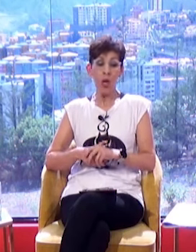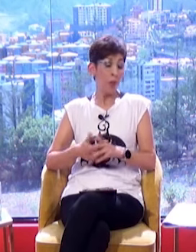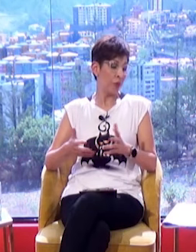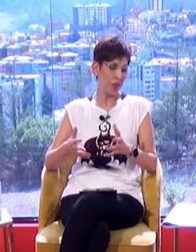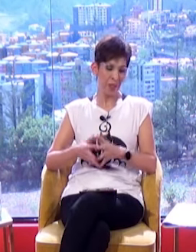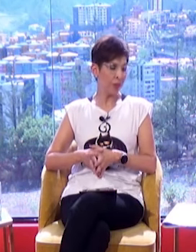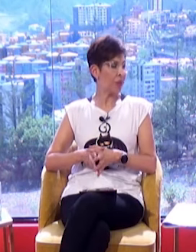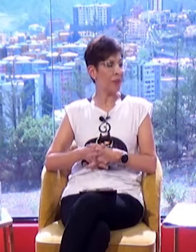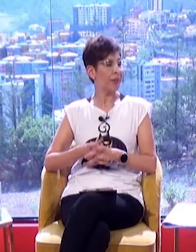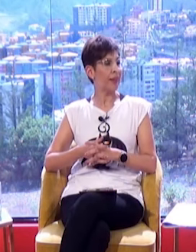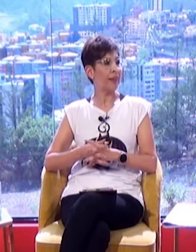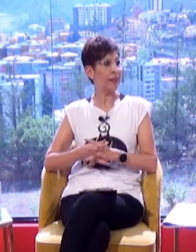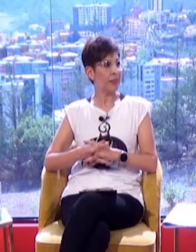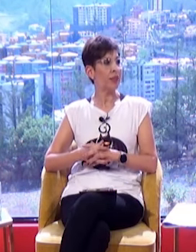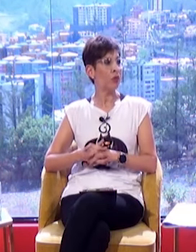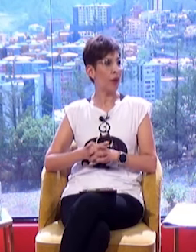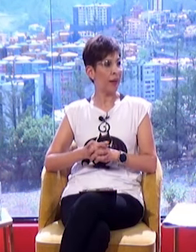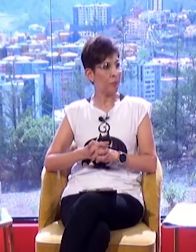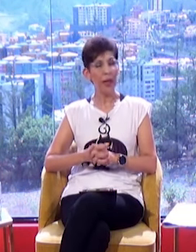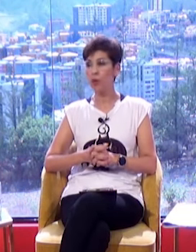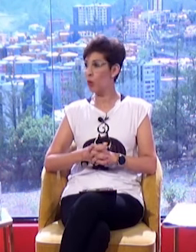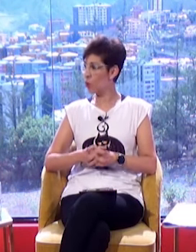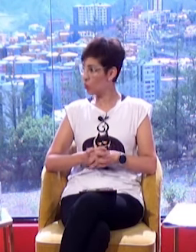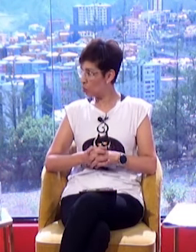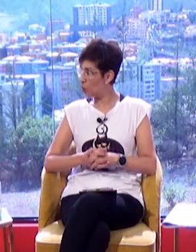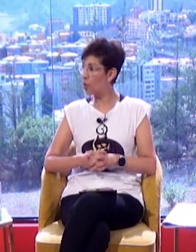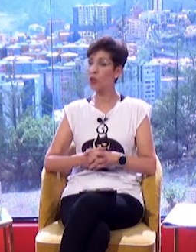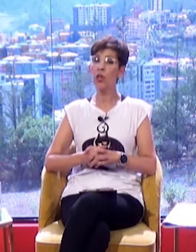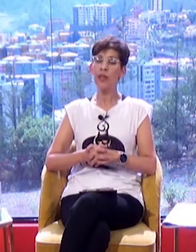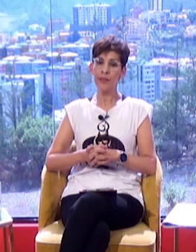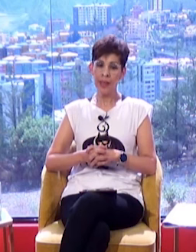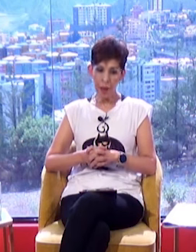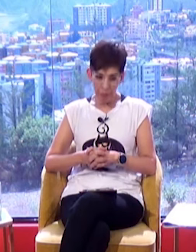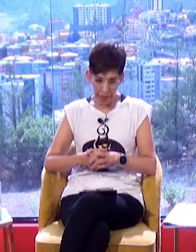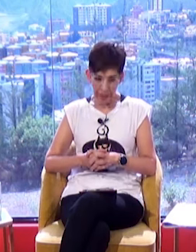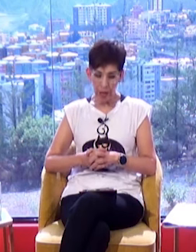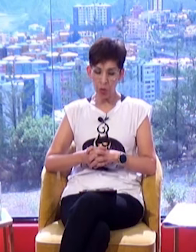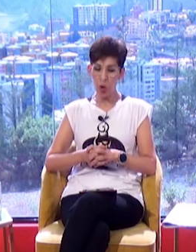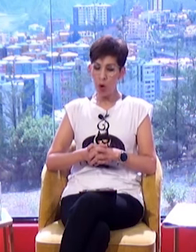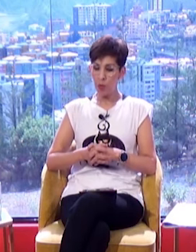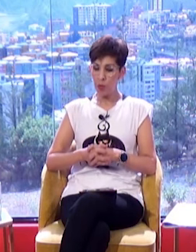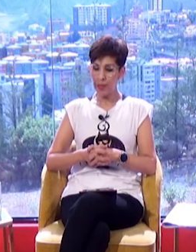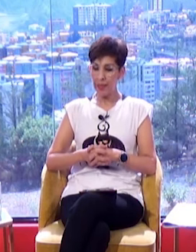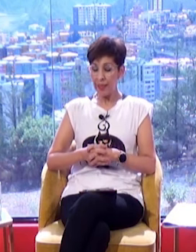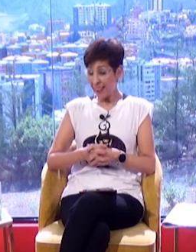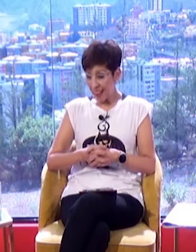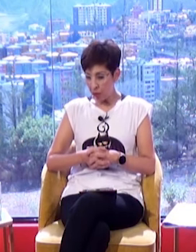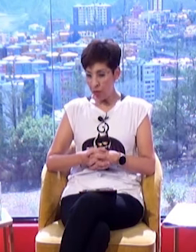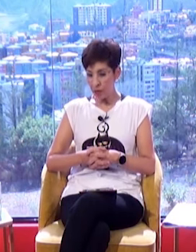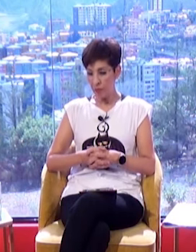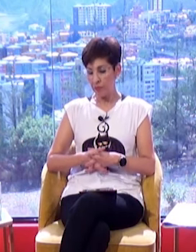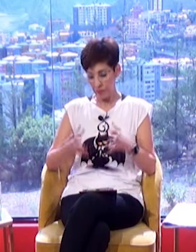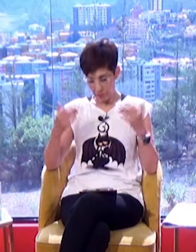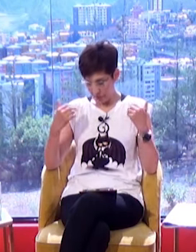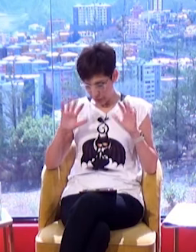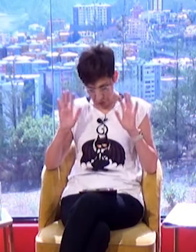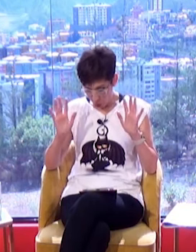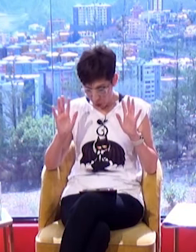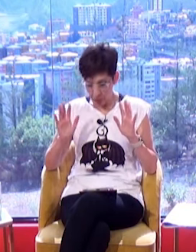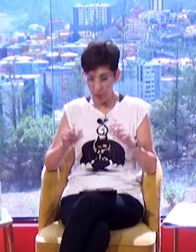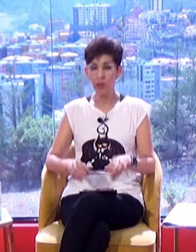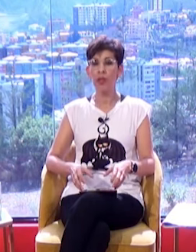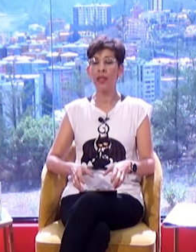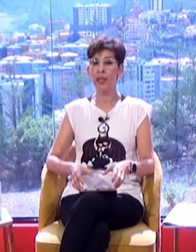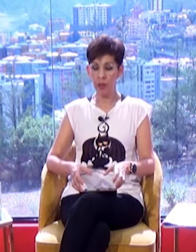museo. Pero en las últimas décadas esto ha cambiado. Los museos se han vaciado porque creo